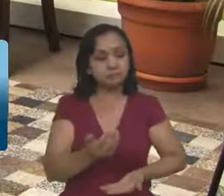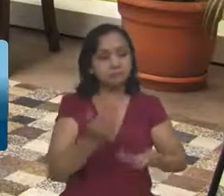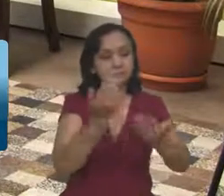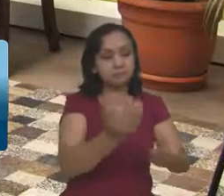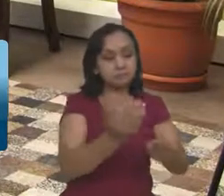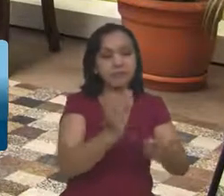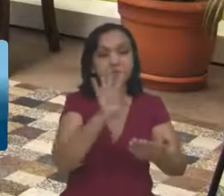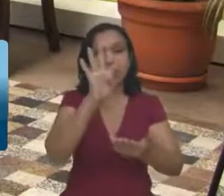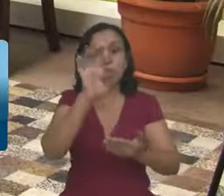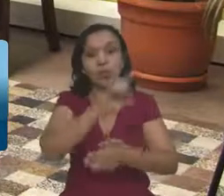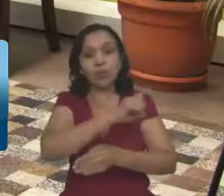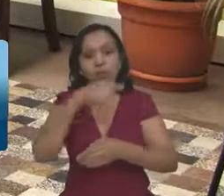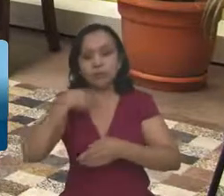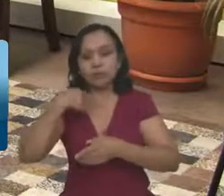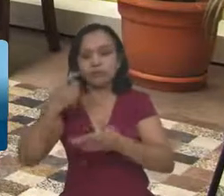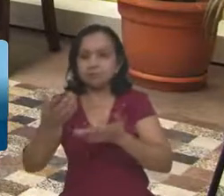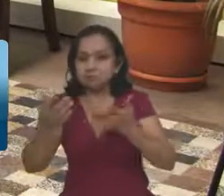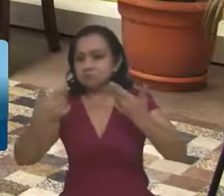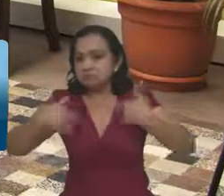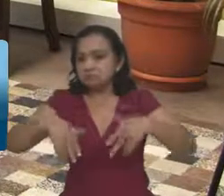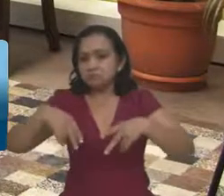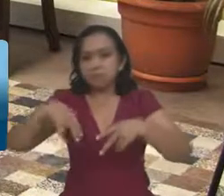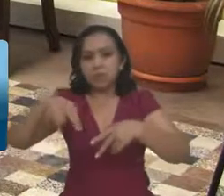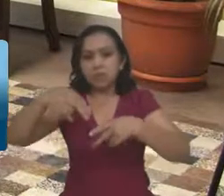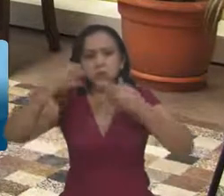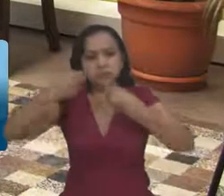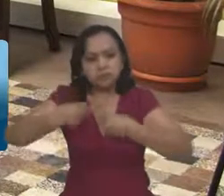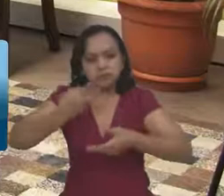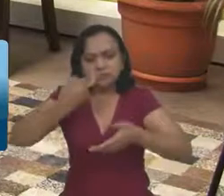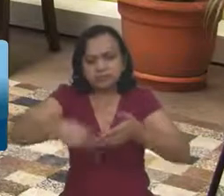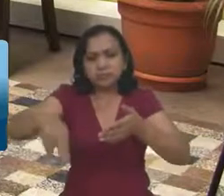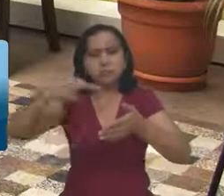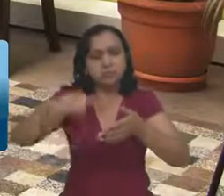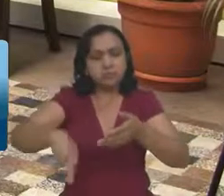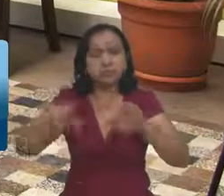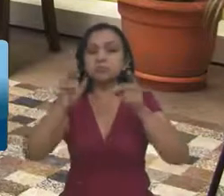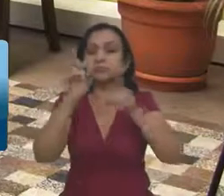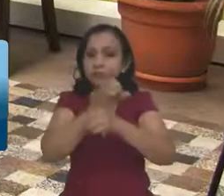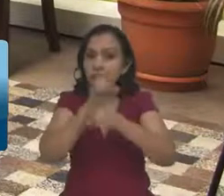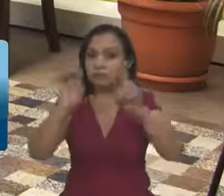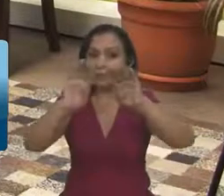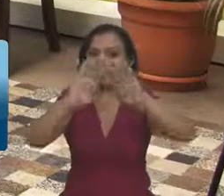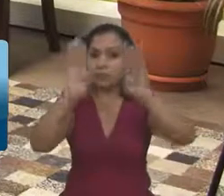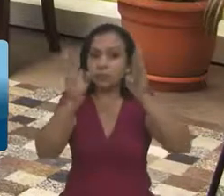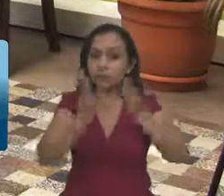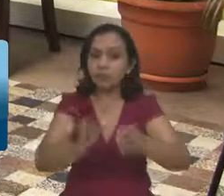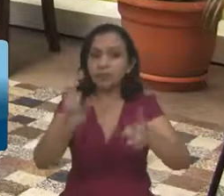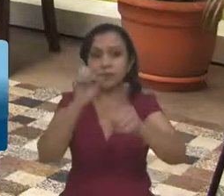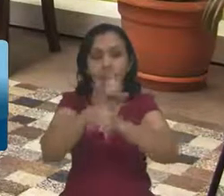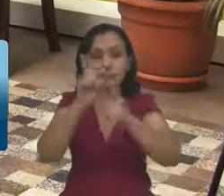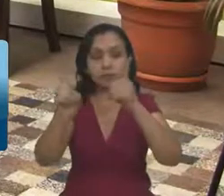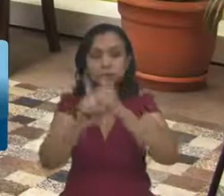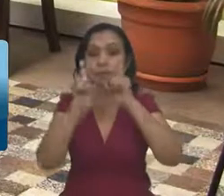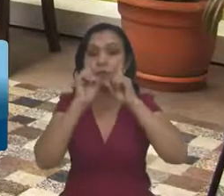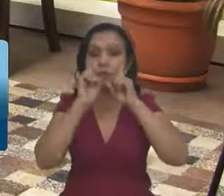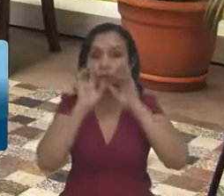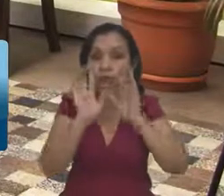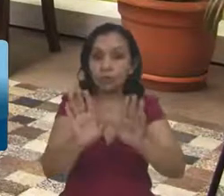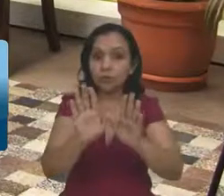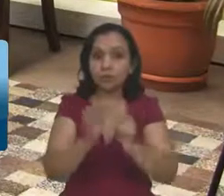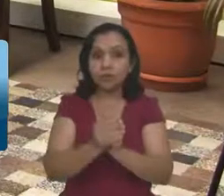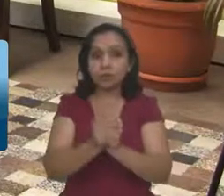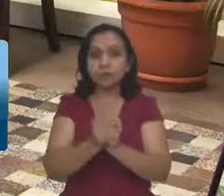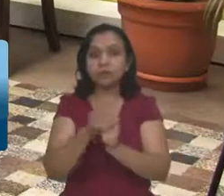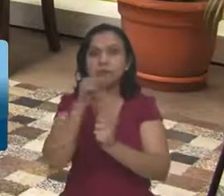Se puede presentar exactamente en ese tiempo. Por eso hay que tener mucho cuidado cuando antes los abuelitos decían tener cuidado con